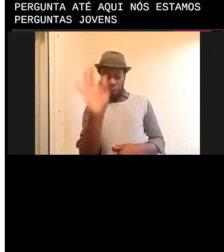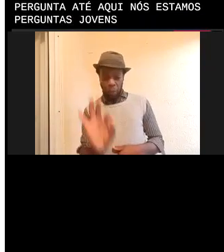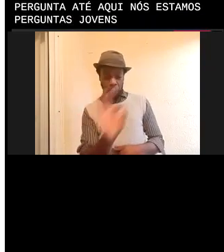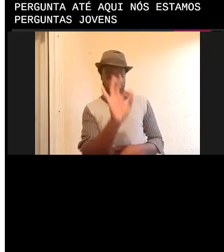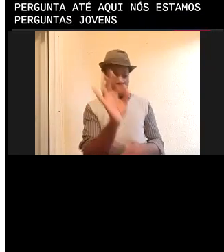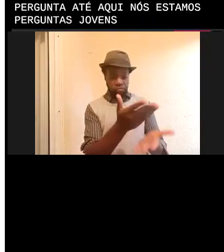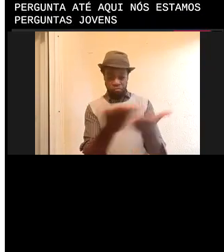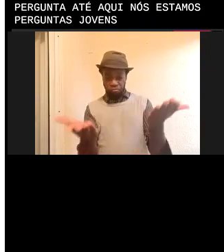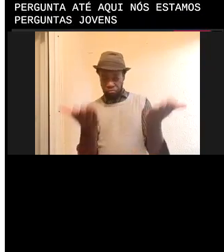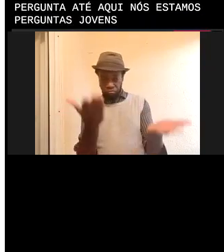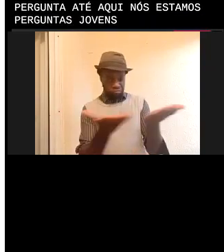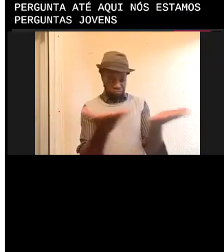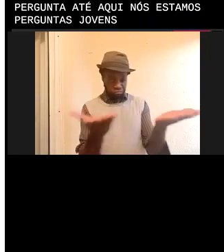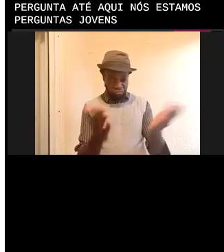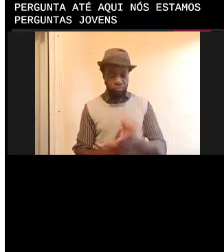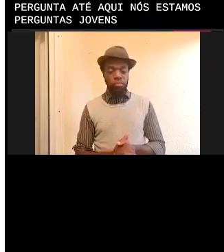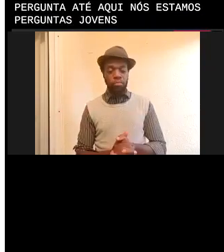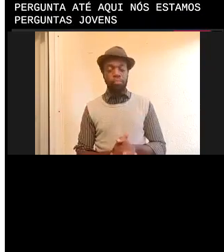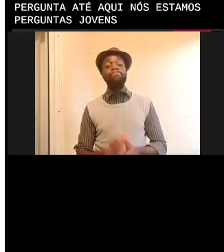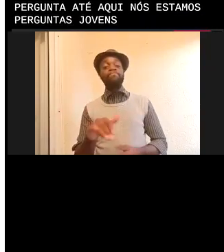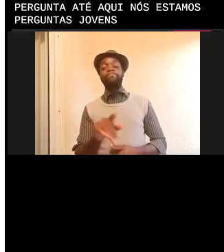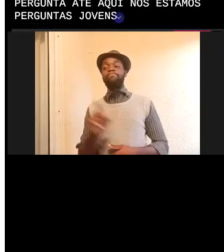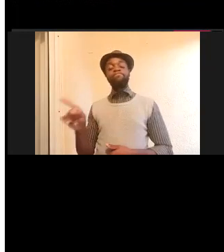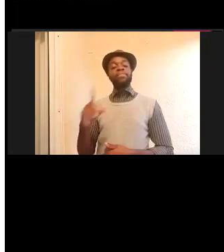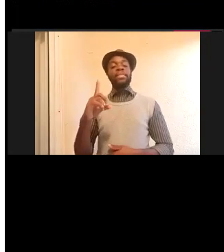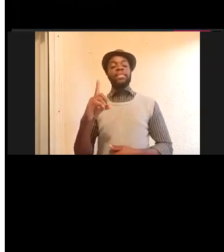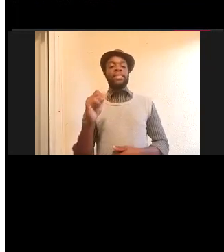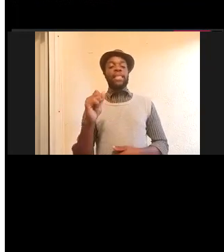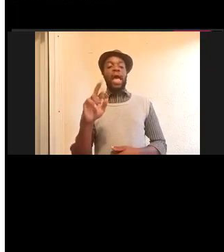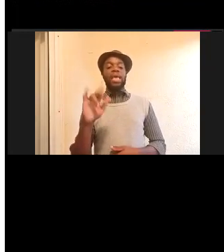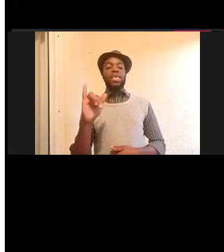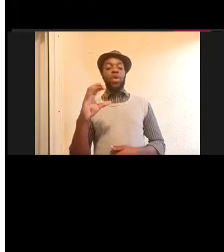Tengo la mano levantada de Darío Villalta.